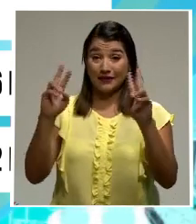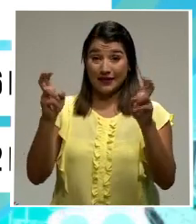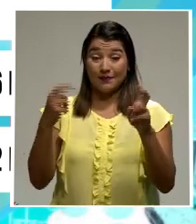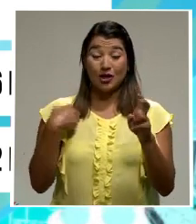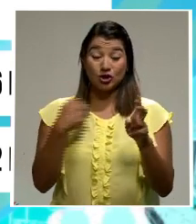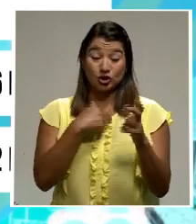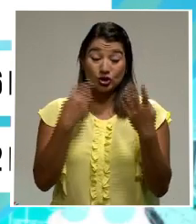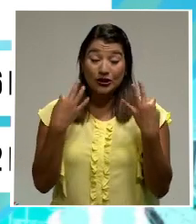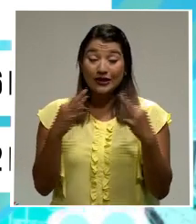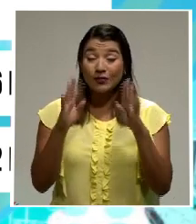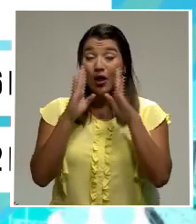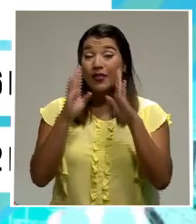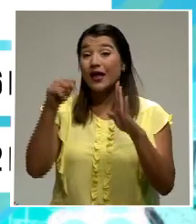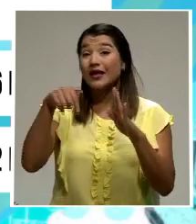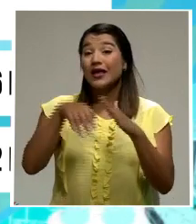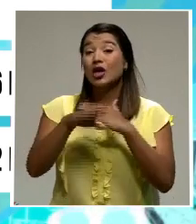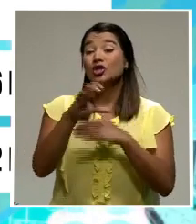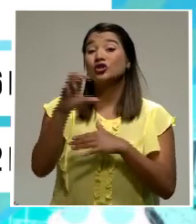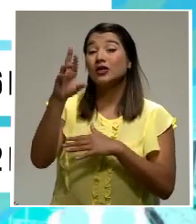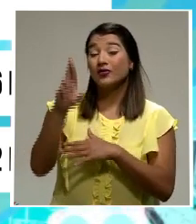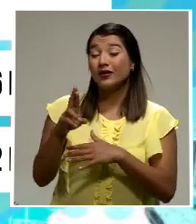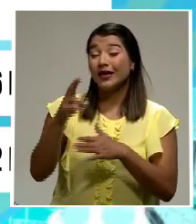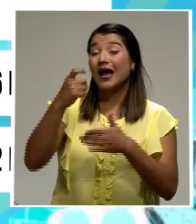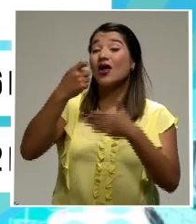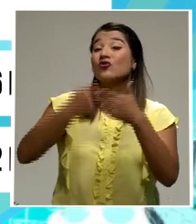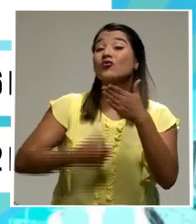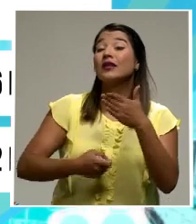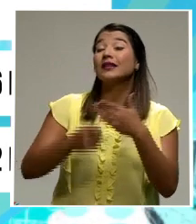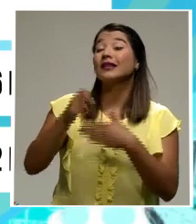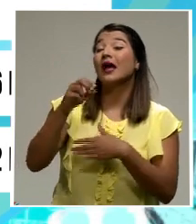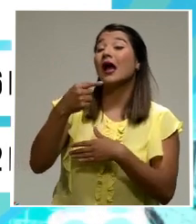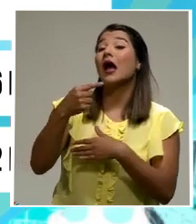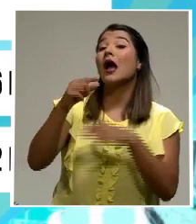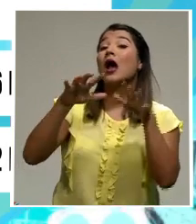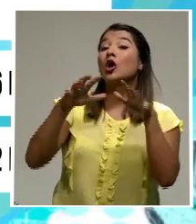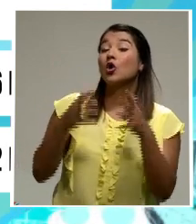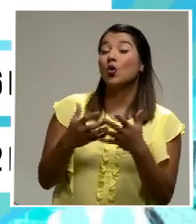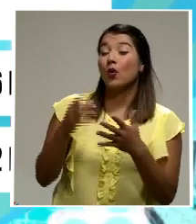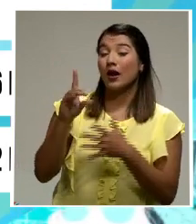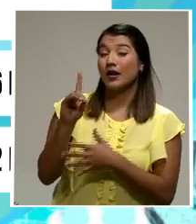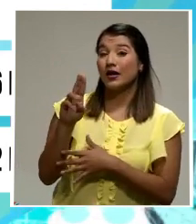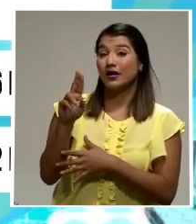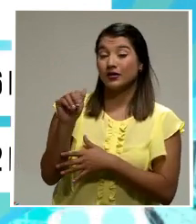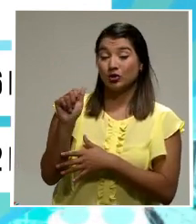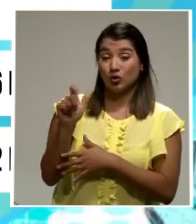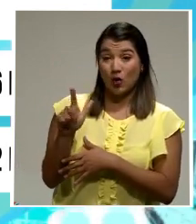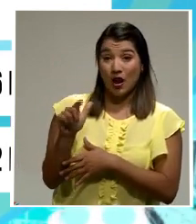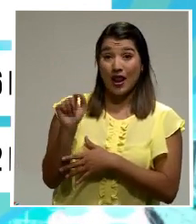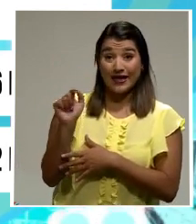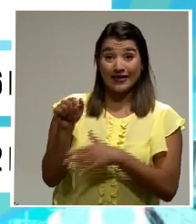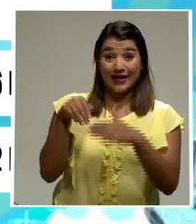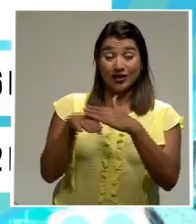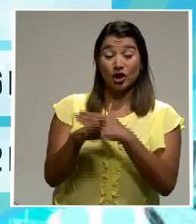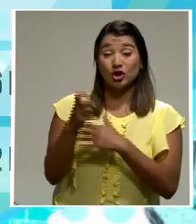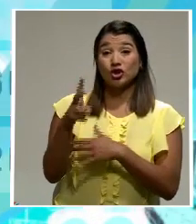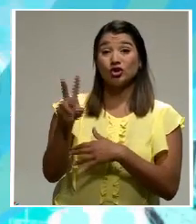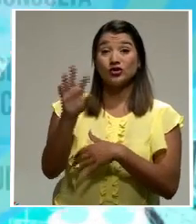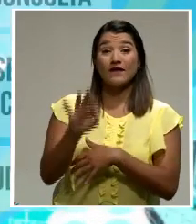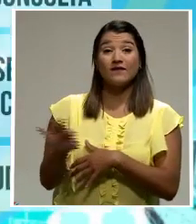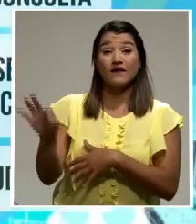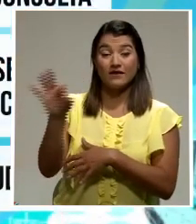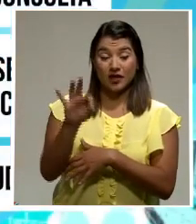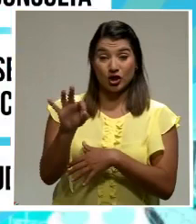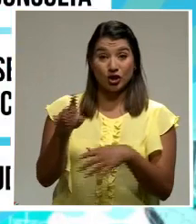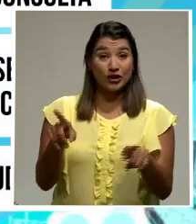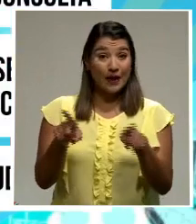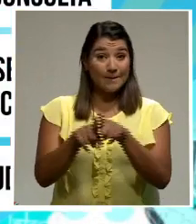Rica Noticias de renta global dual, que está en asuntos hacendarios e ingresó el 12 de febrero. También